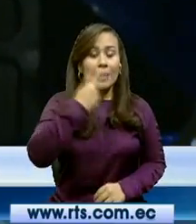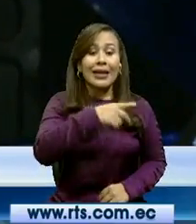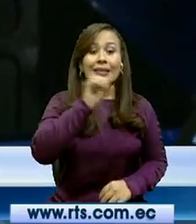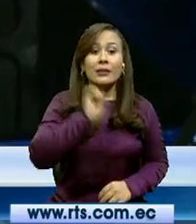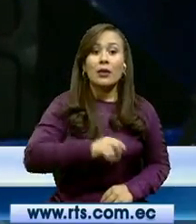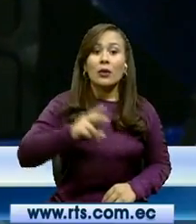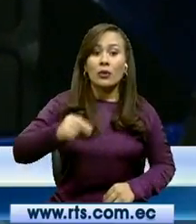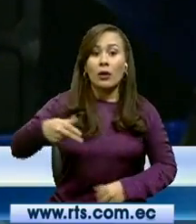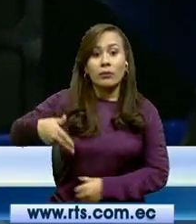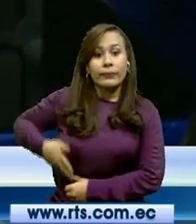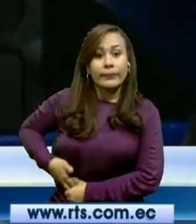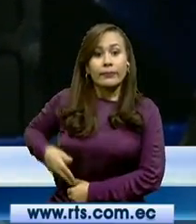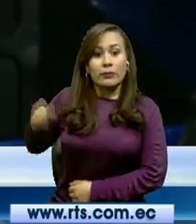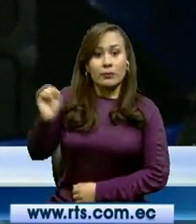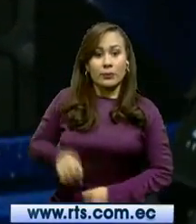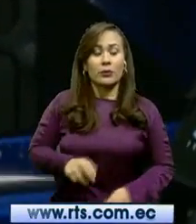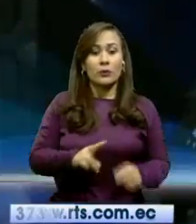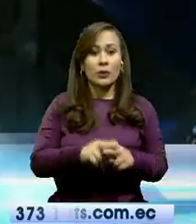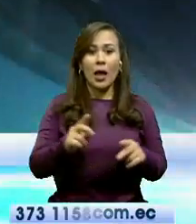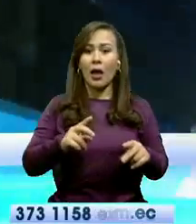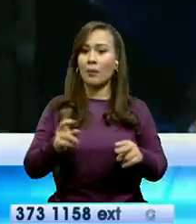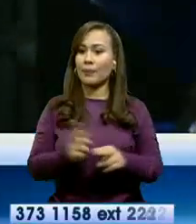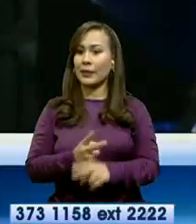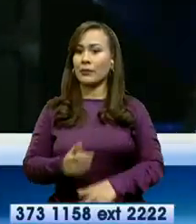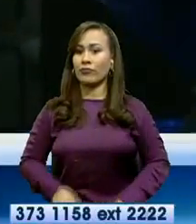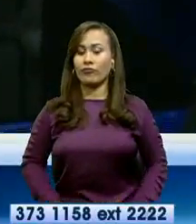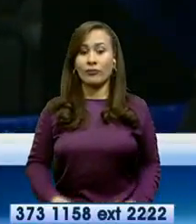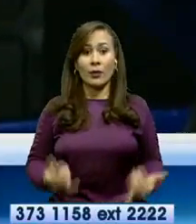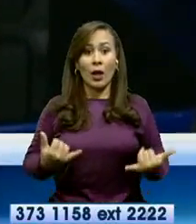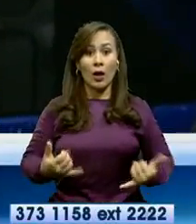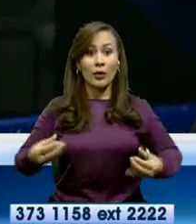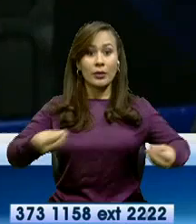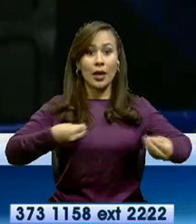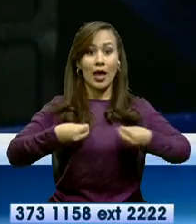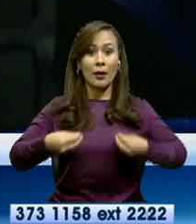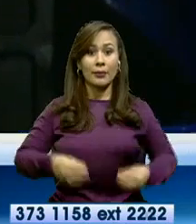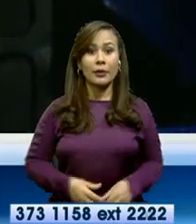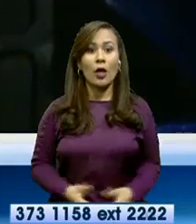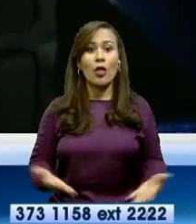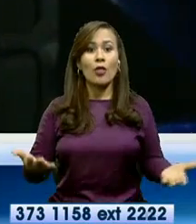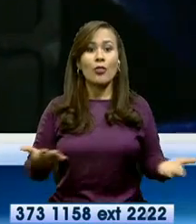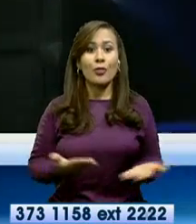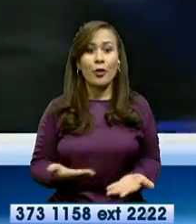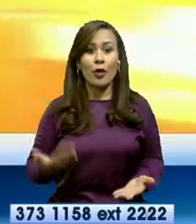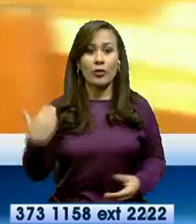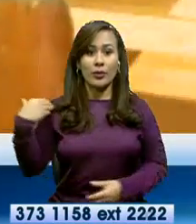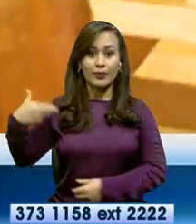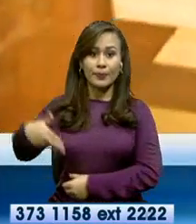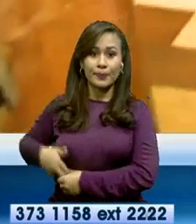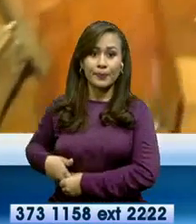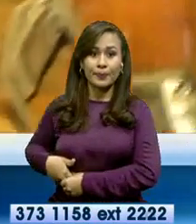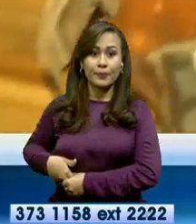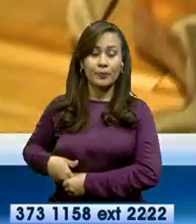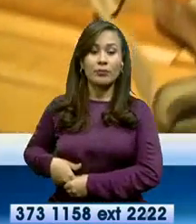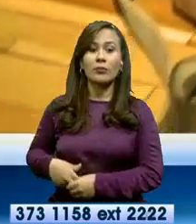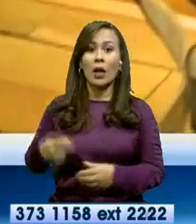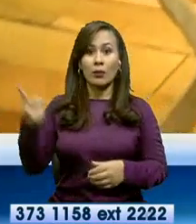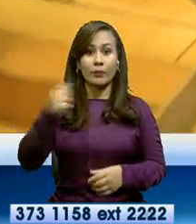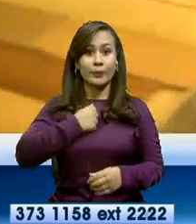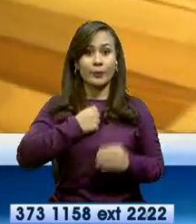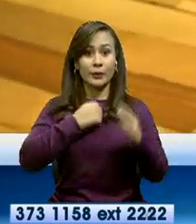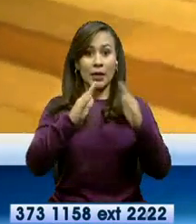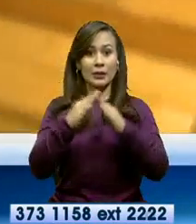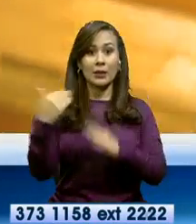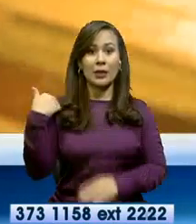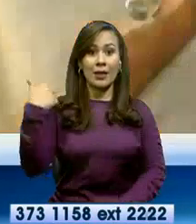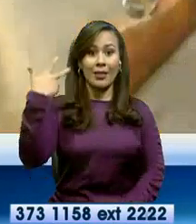utilizadas en algún acto delictivo o se determinará a su vez de dónde provienen estas armas. El dueño de casa tenía en su poder